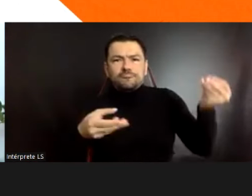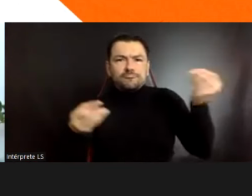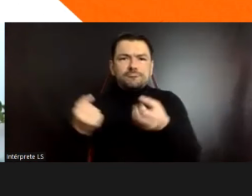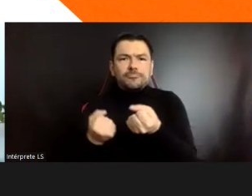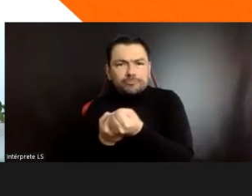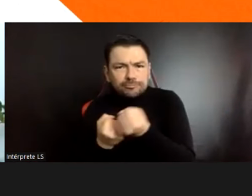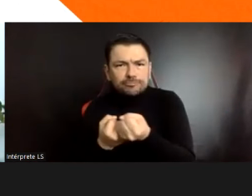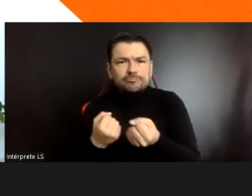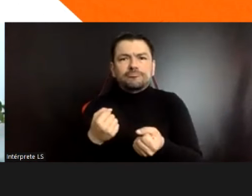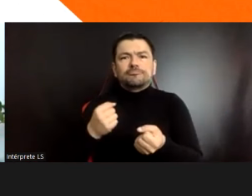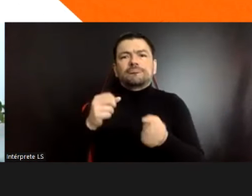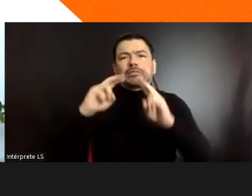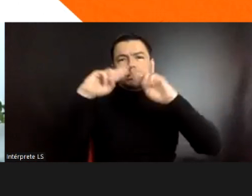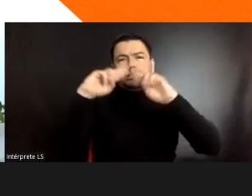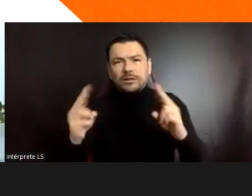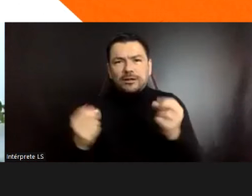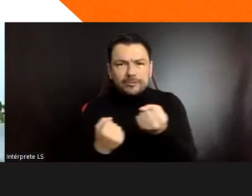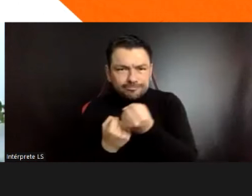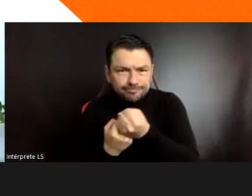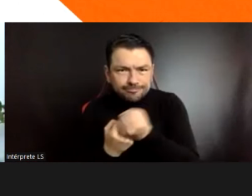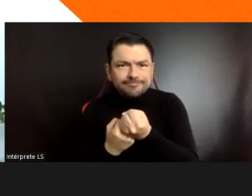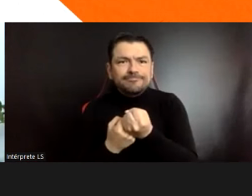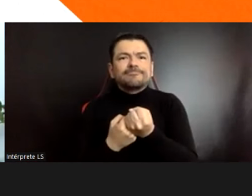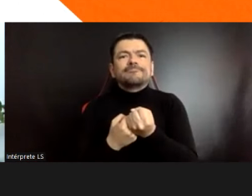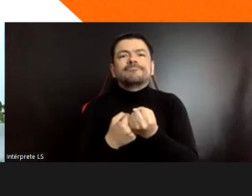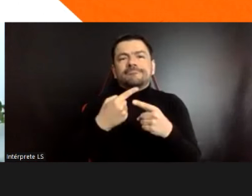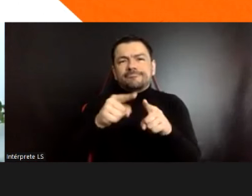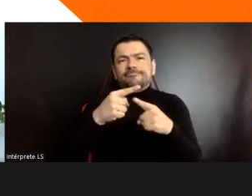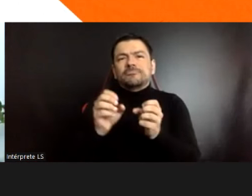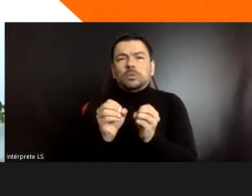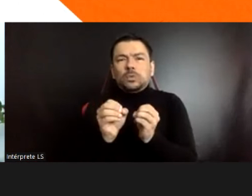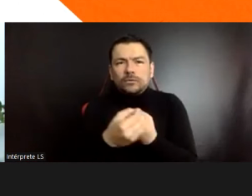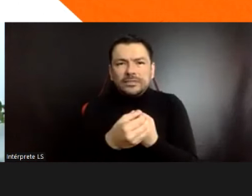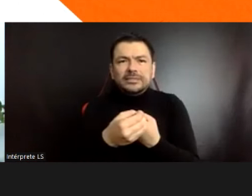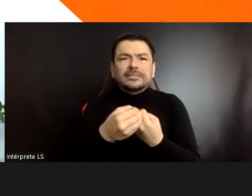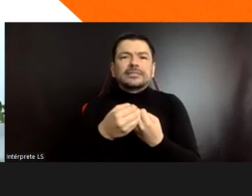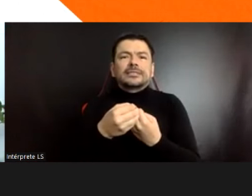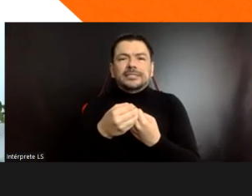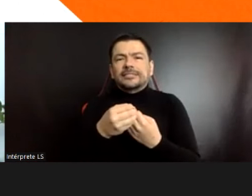en la OPS, en la Oficina del Mediterráneo Oriental,